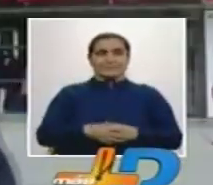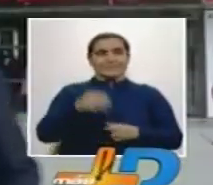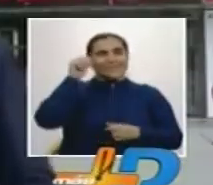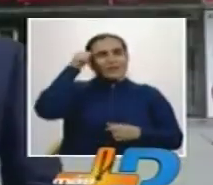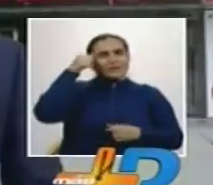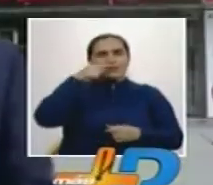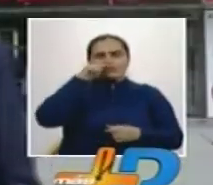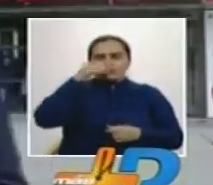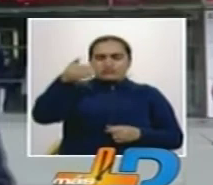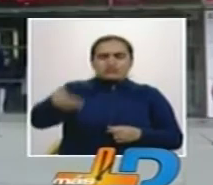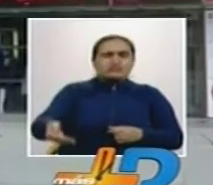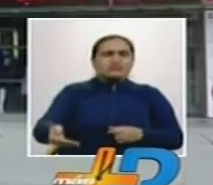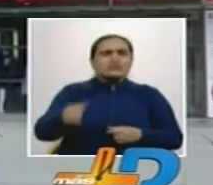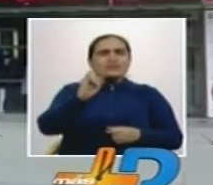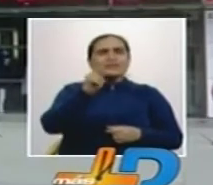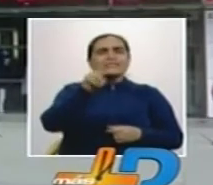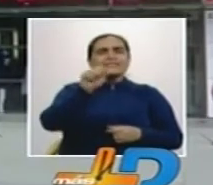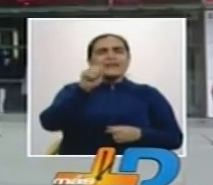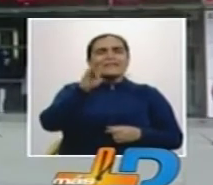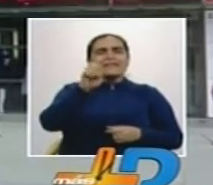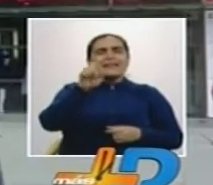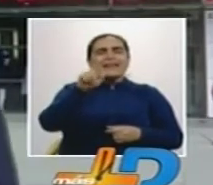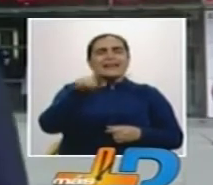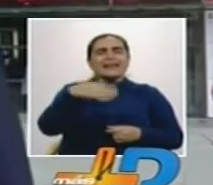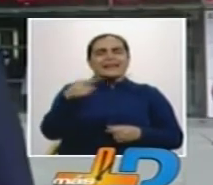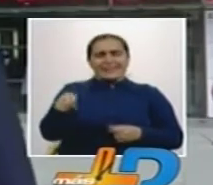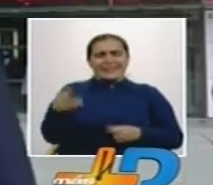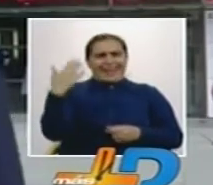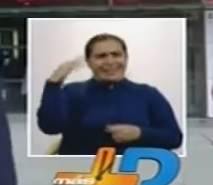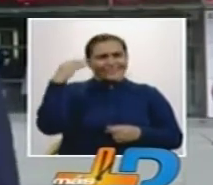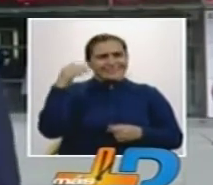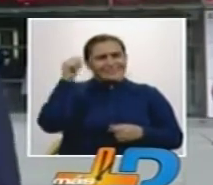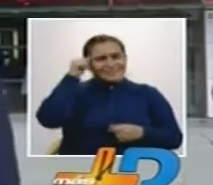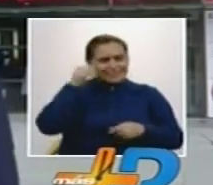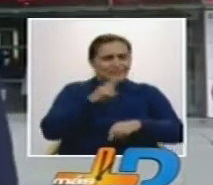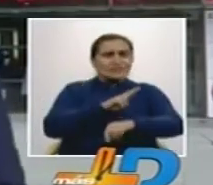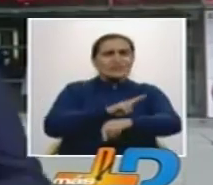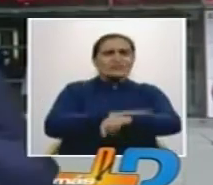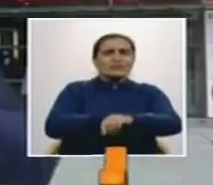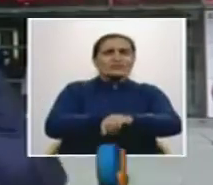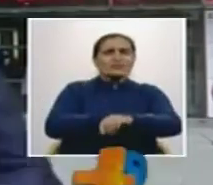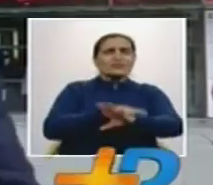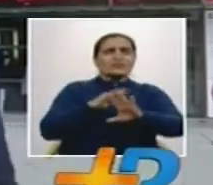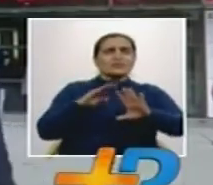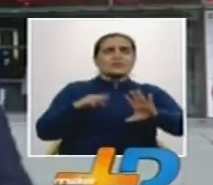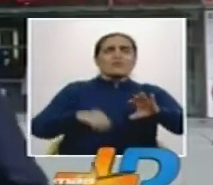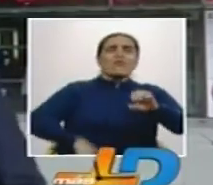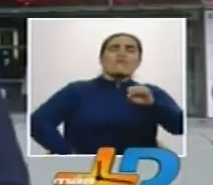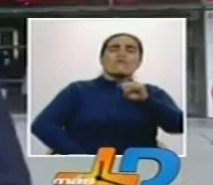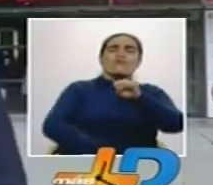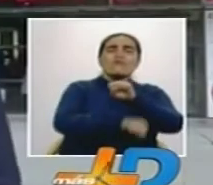López fue una de las integrantes de la delegación de Cali y del Valle del Cauca que nos representó en territorio español en el